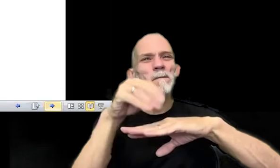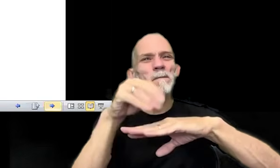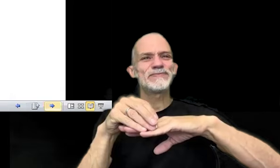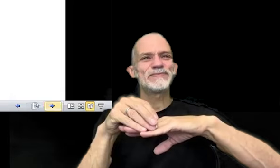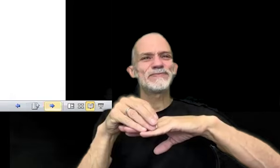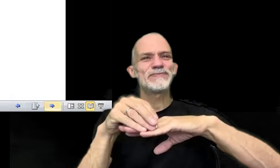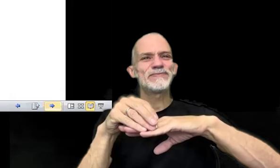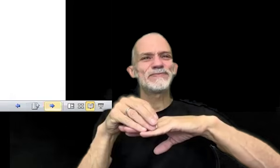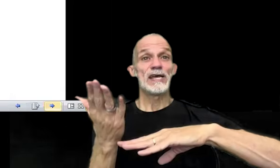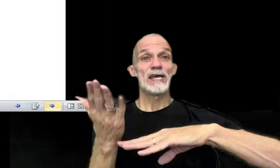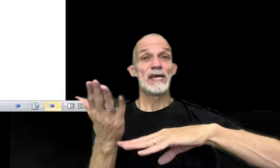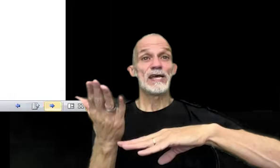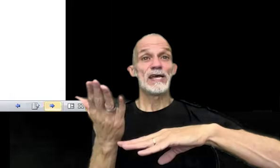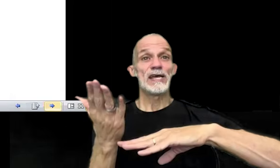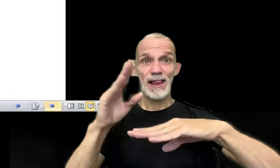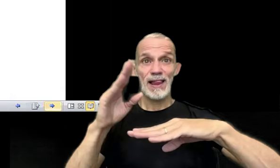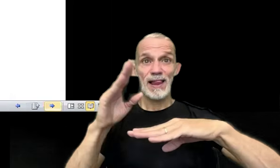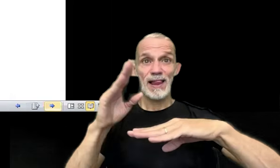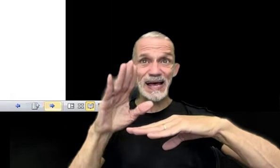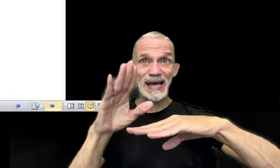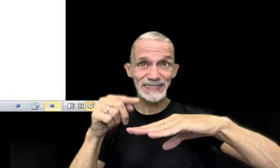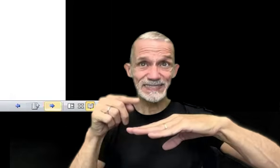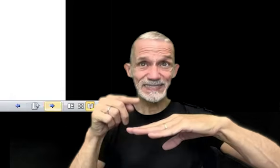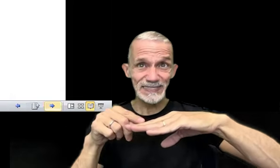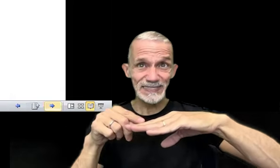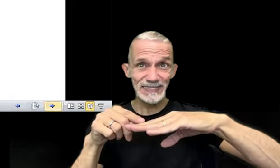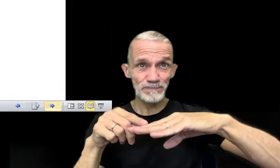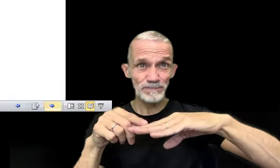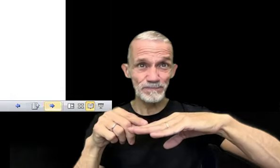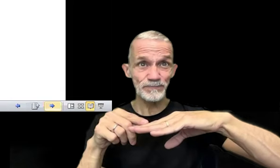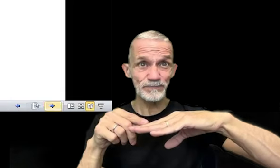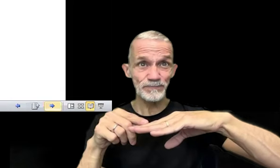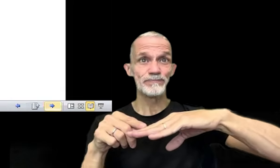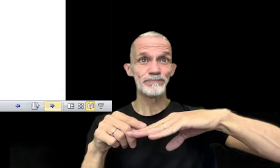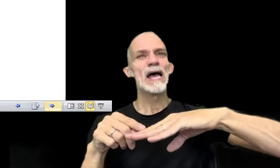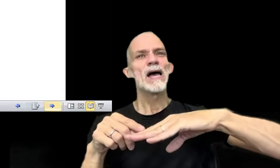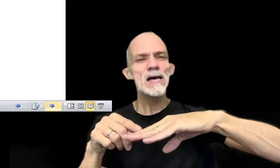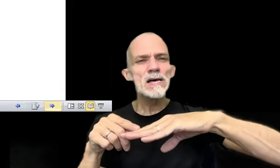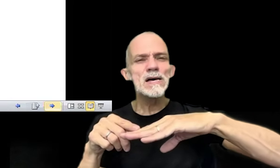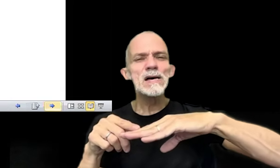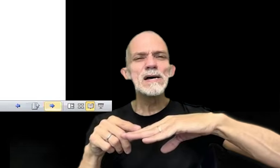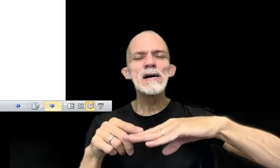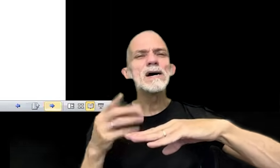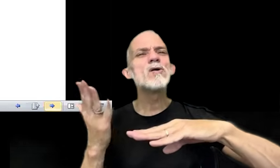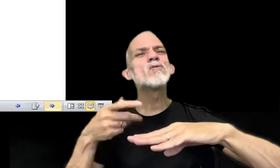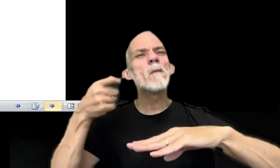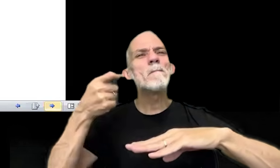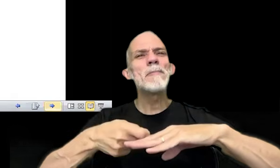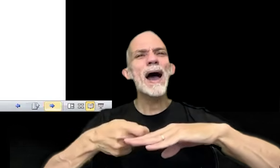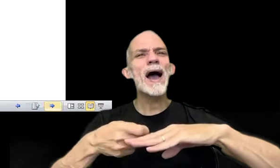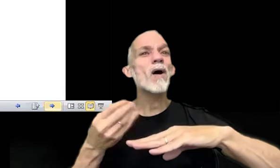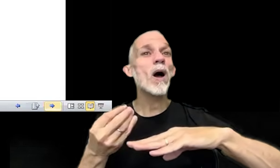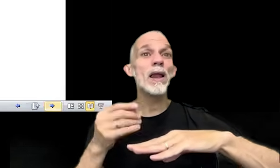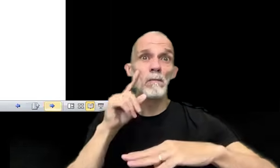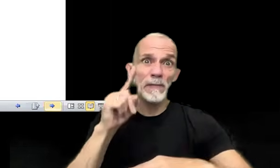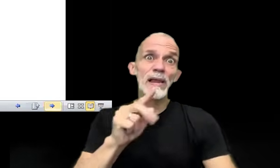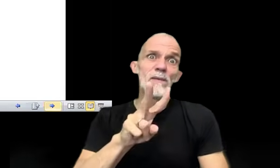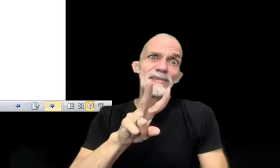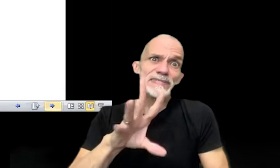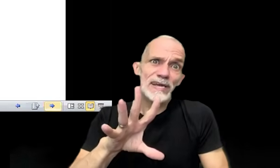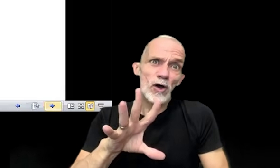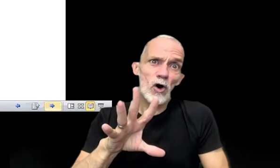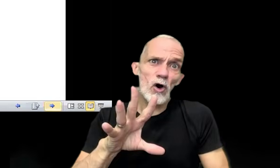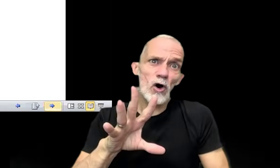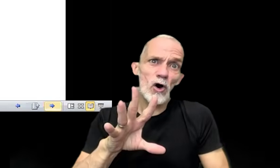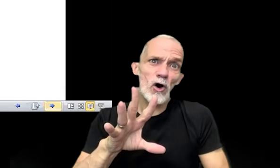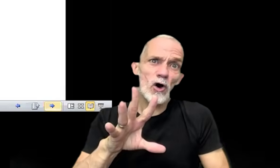¿sí? Al superar un peso el monto, se pierde la exención, entonces quedará grabado 1.000,